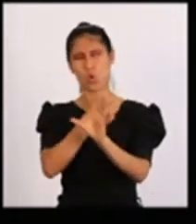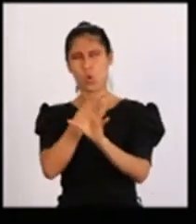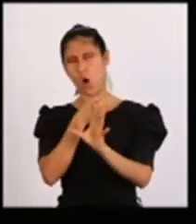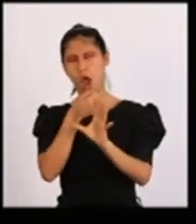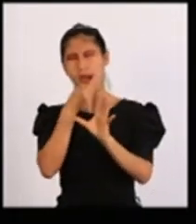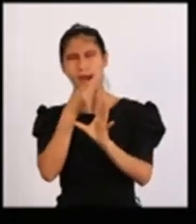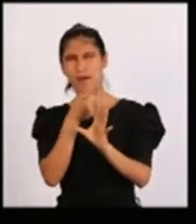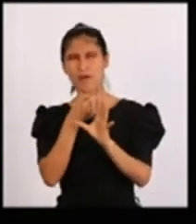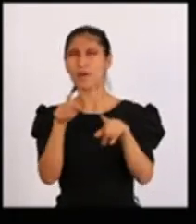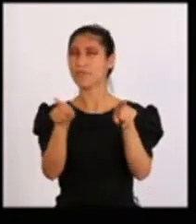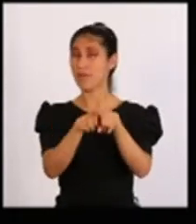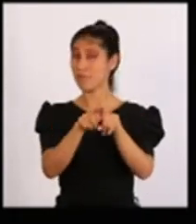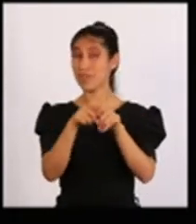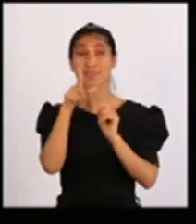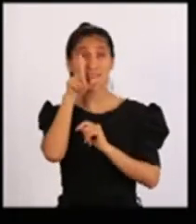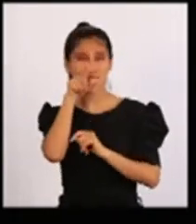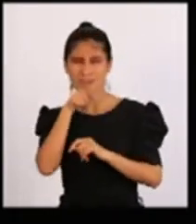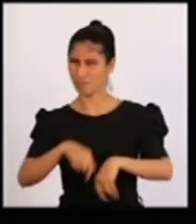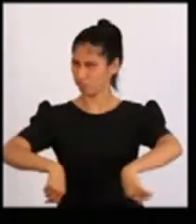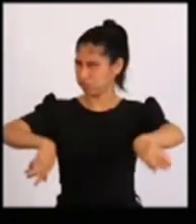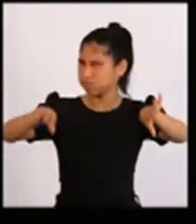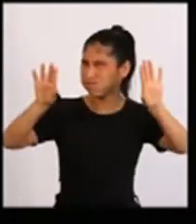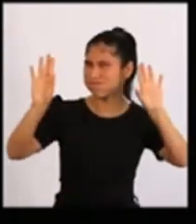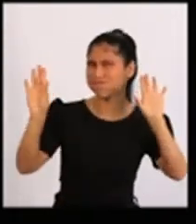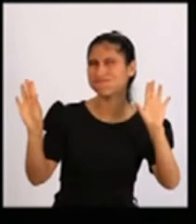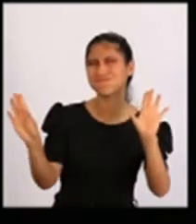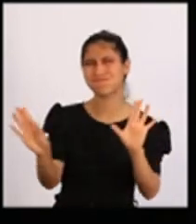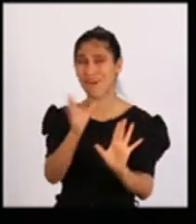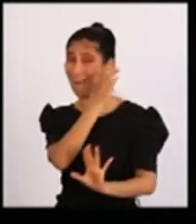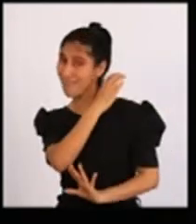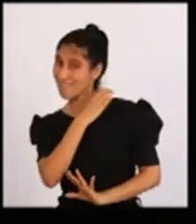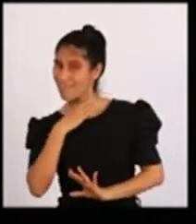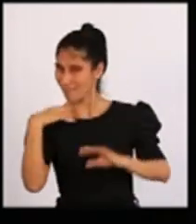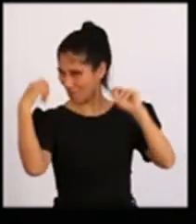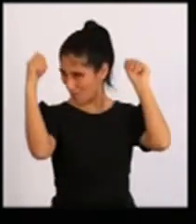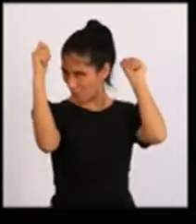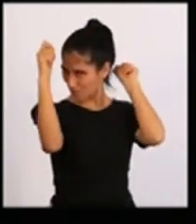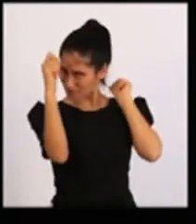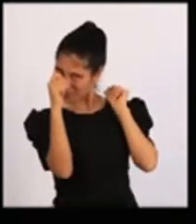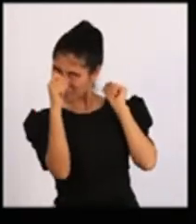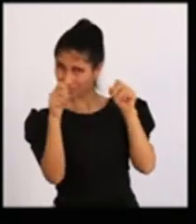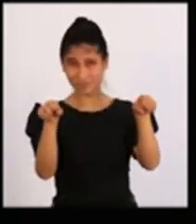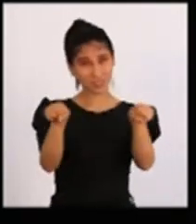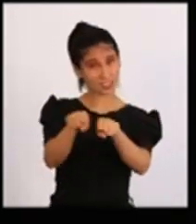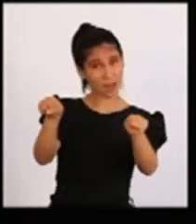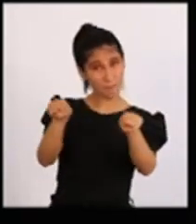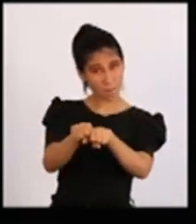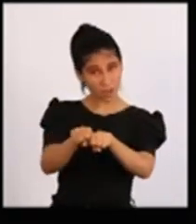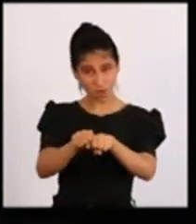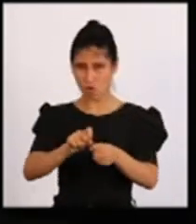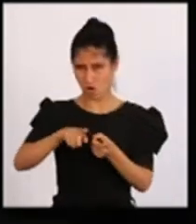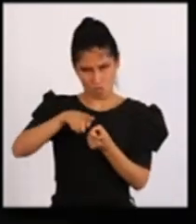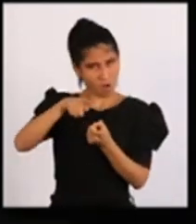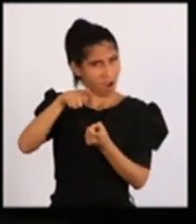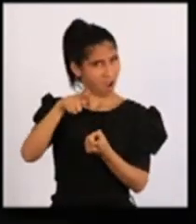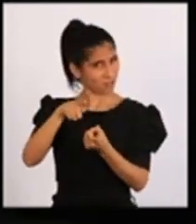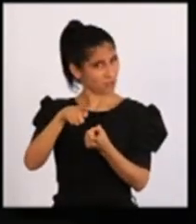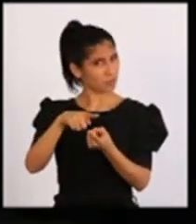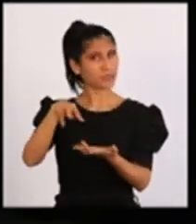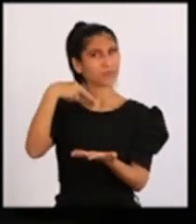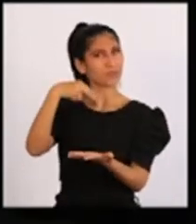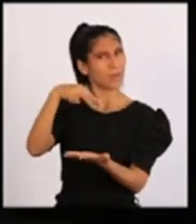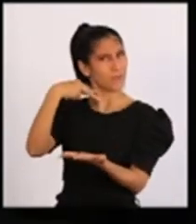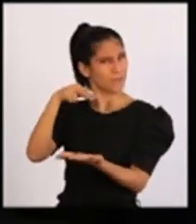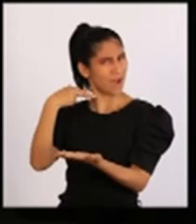de cóndor, con la sonaja, el bastón, zapato de madera pero más alto. Bailan